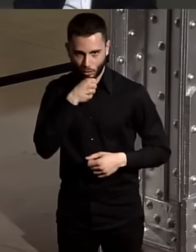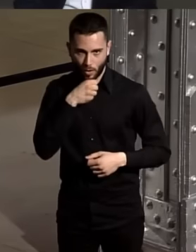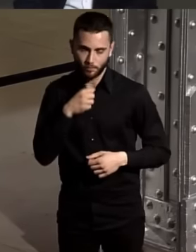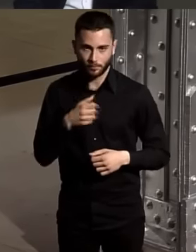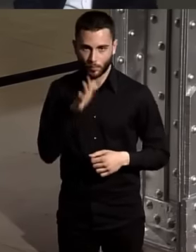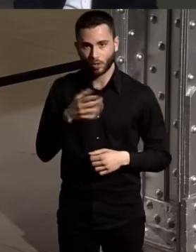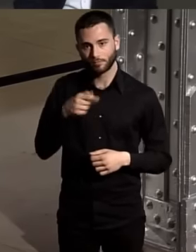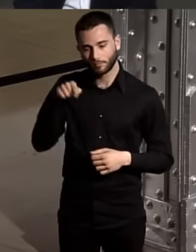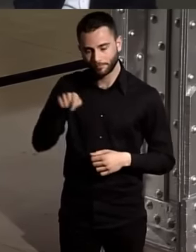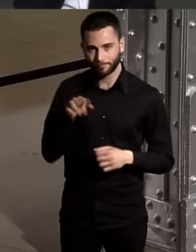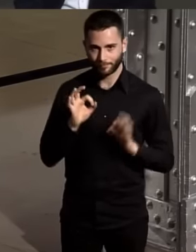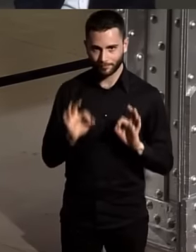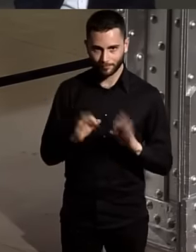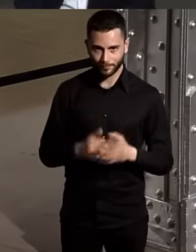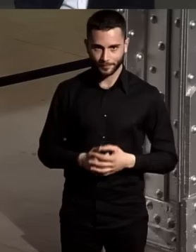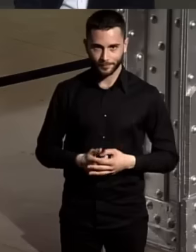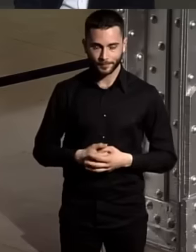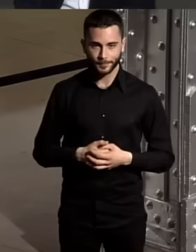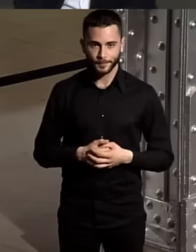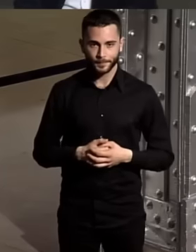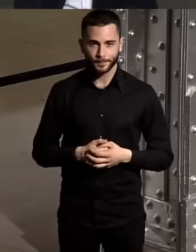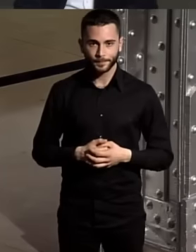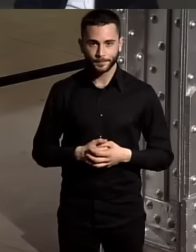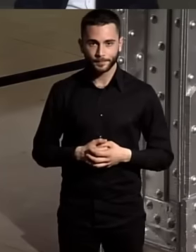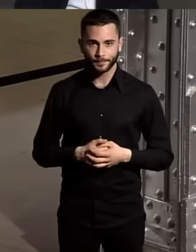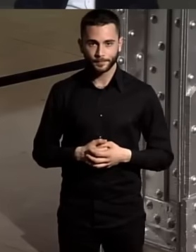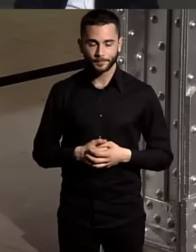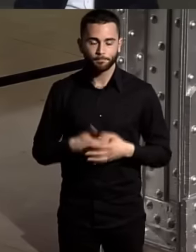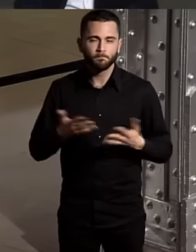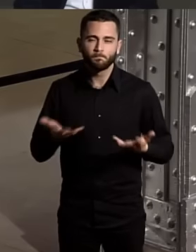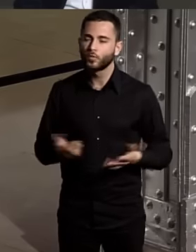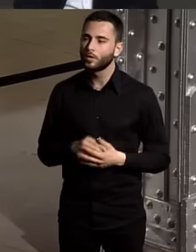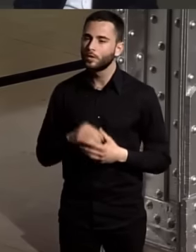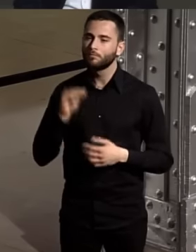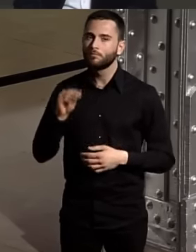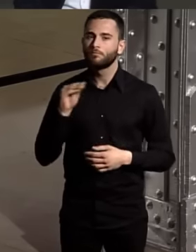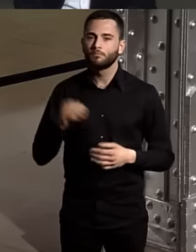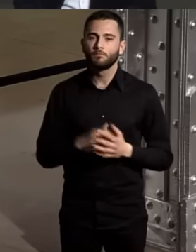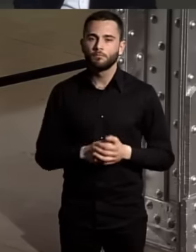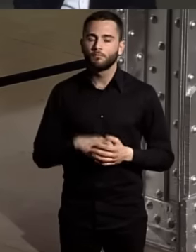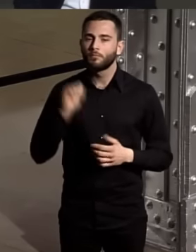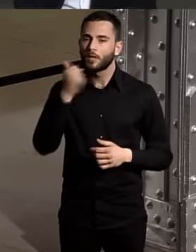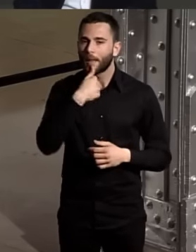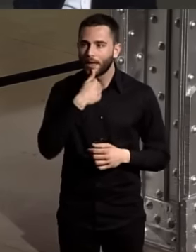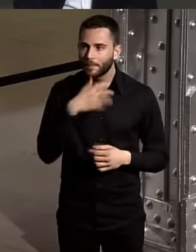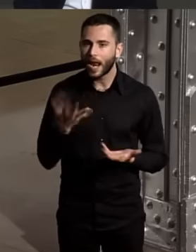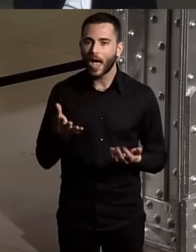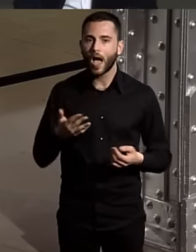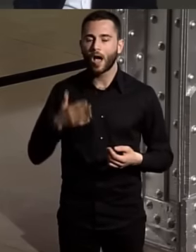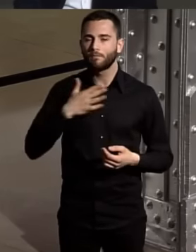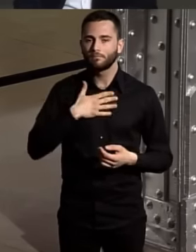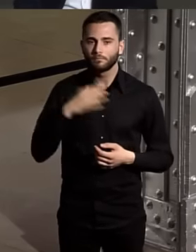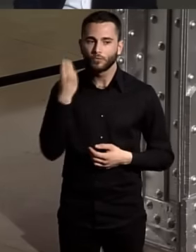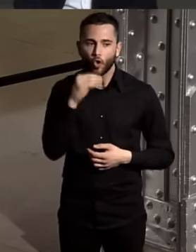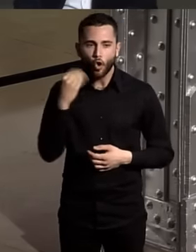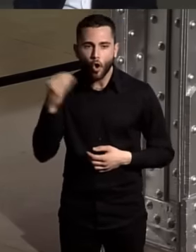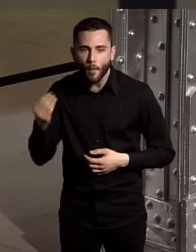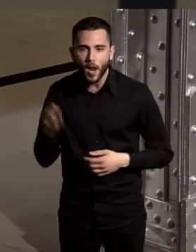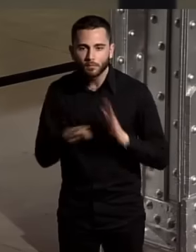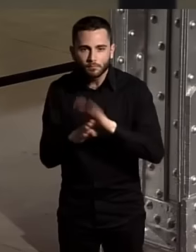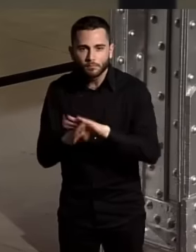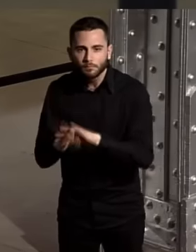las que no producen los gérmenes por lo menos y cuáles son las las claves para mantenernos jóvenes sin tener que usar esa telom menosa o